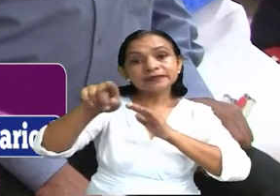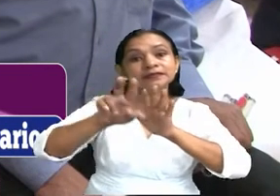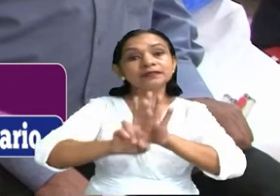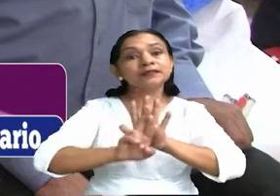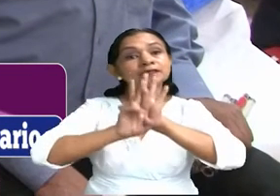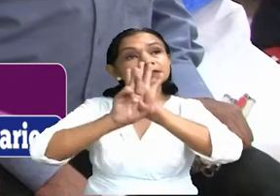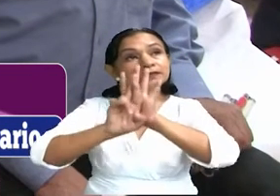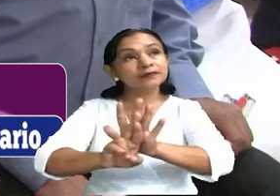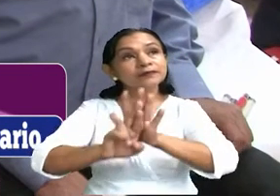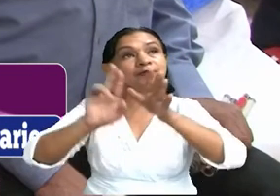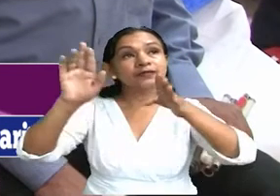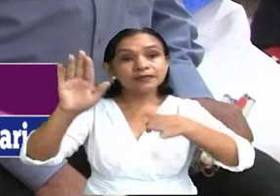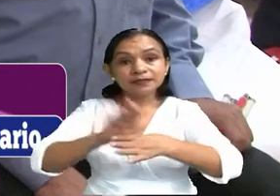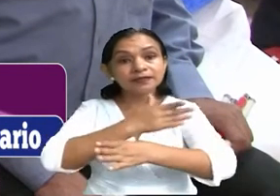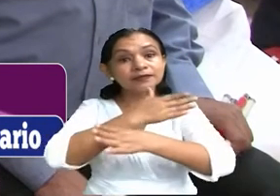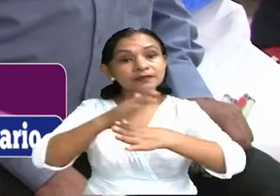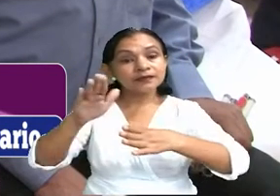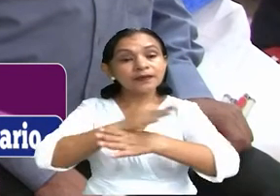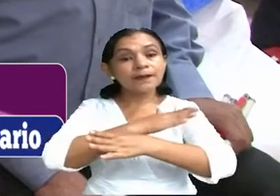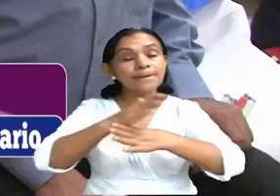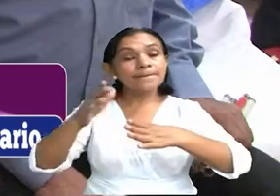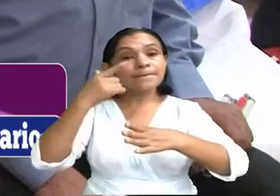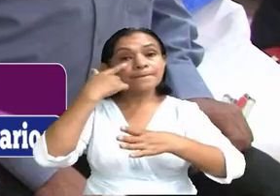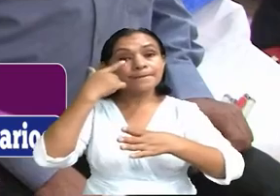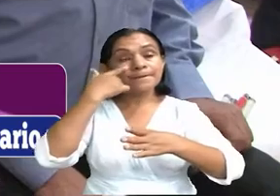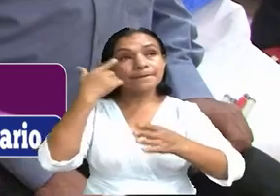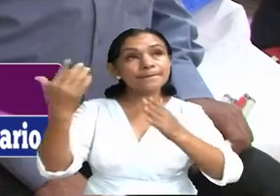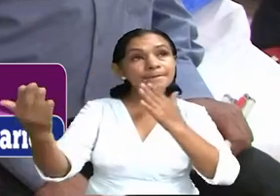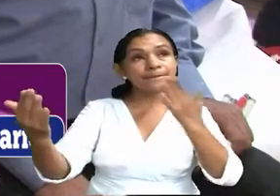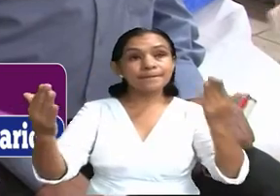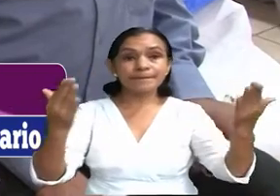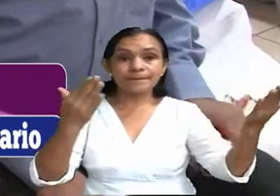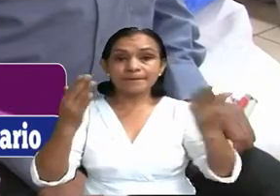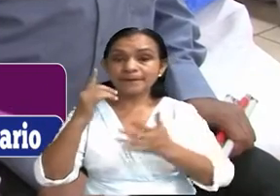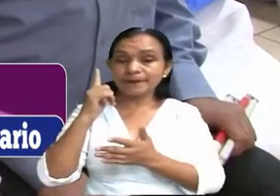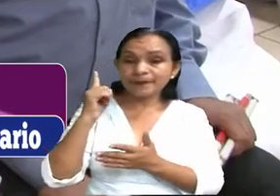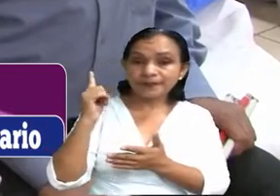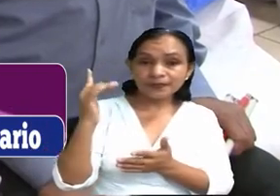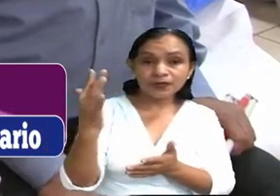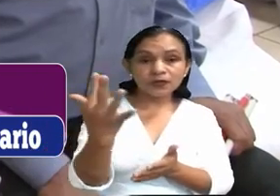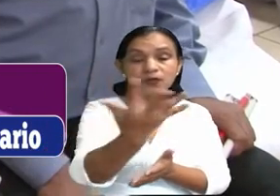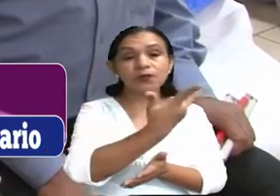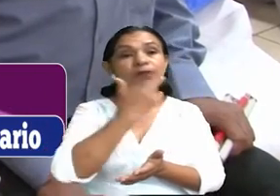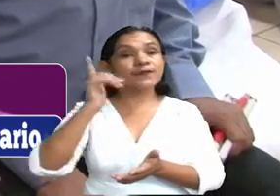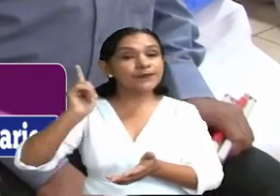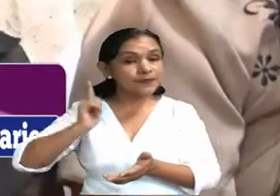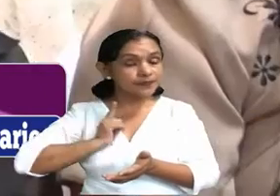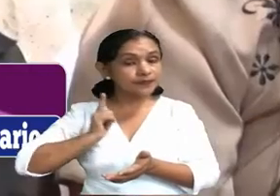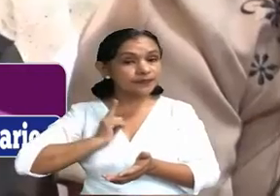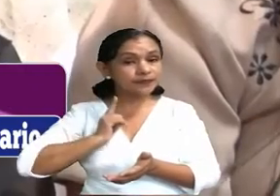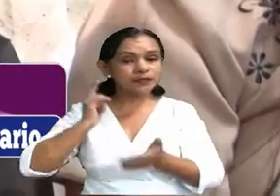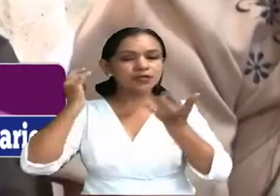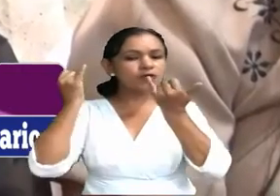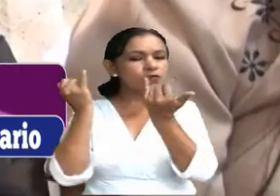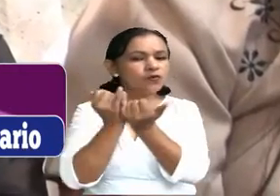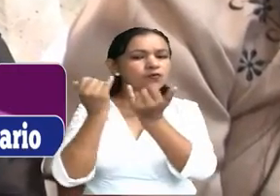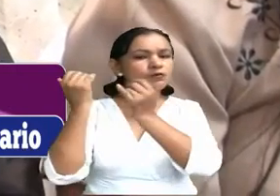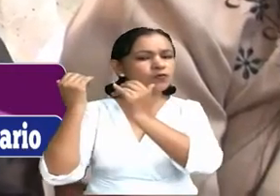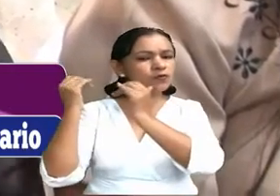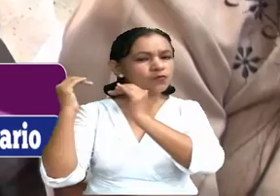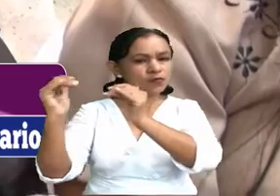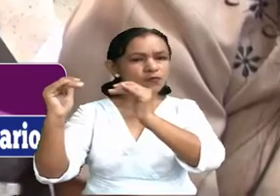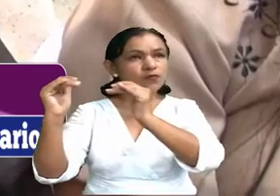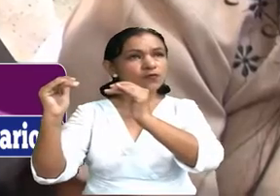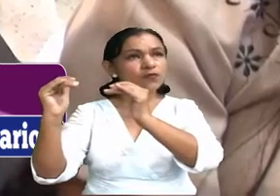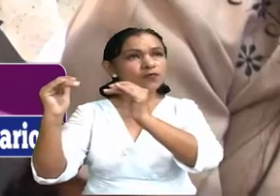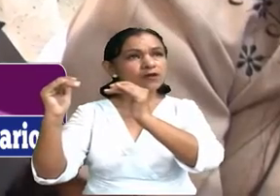diversas situaciones para equiparar las oportunidades y que todos alcancemos el ideal de la igualdad. Entonces,